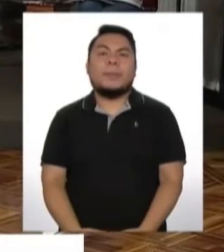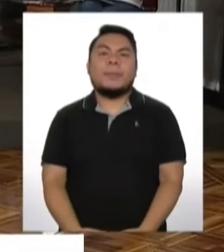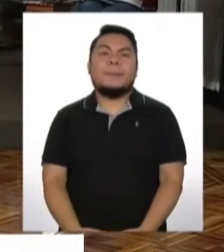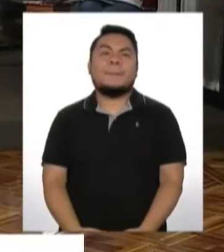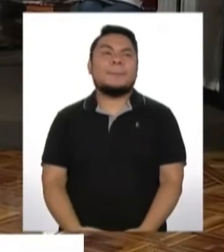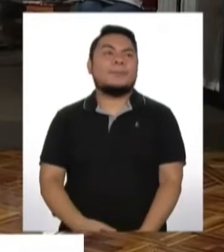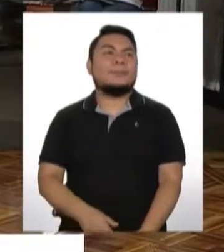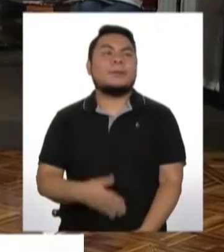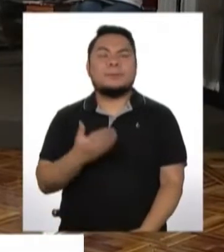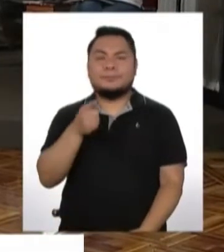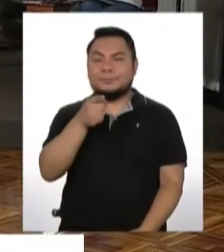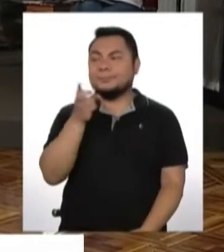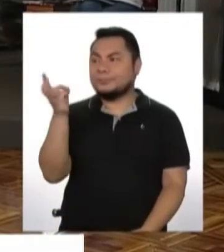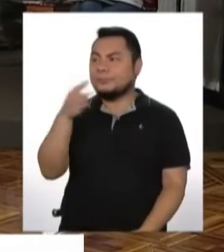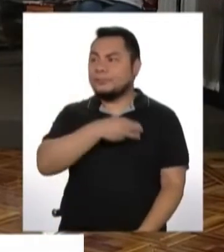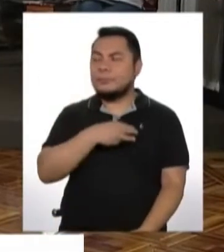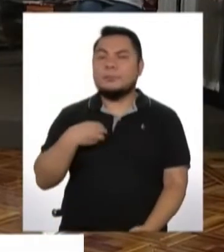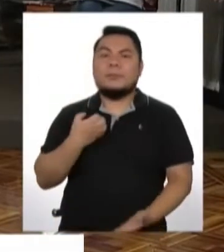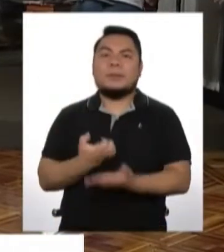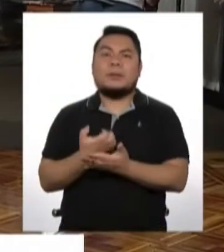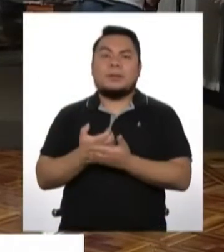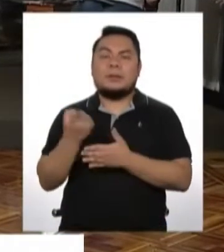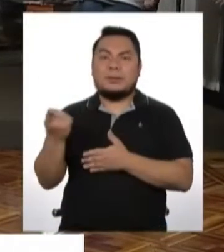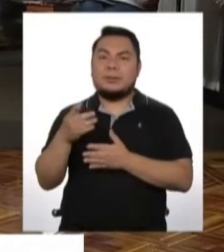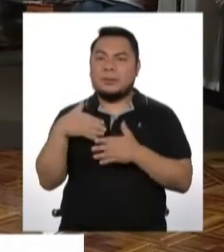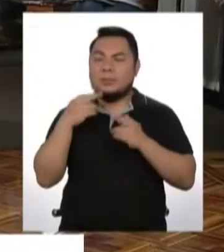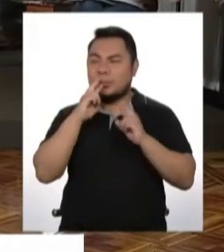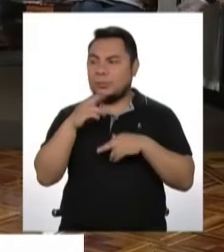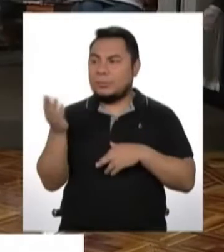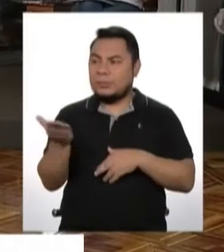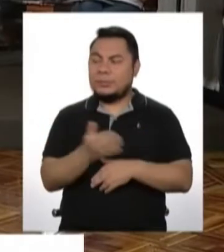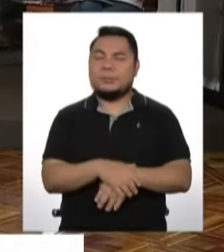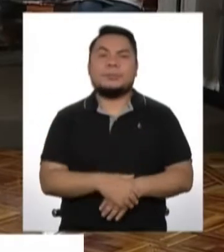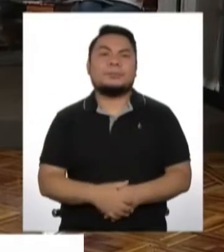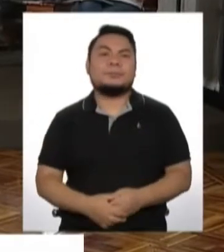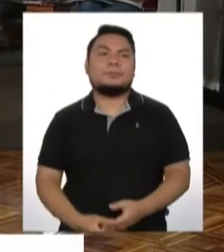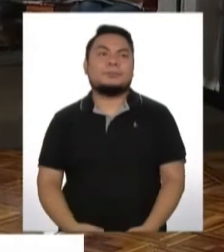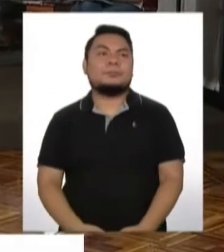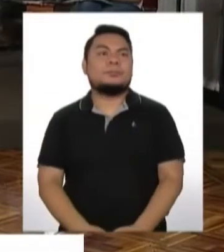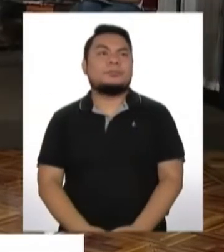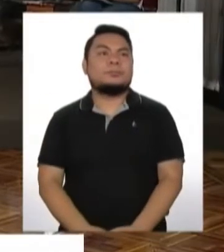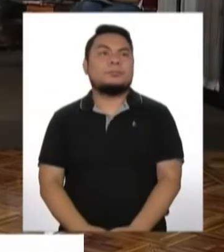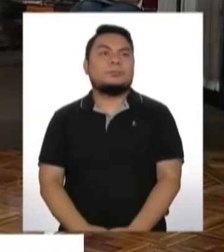Gracias. Por favor, la ministra de Economía y Finanzas, si puede responder esa pregunta. Gracias.